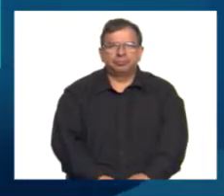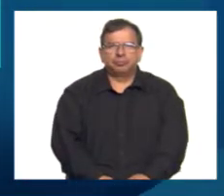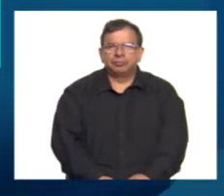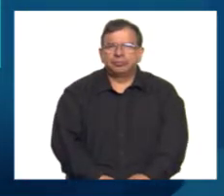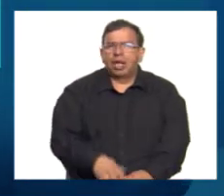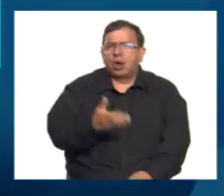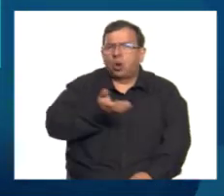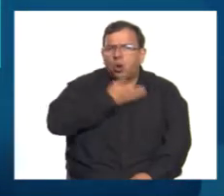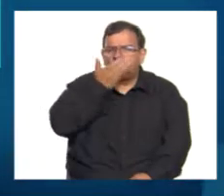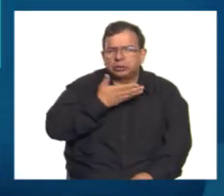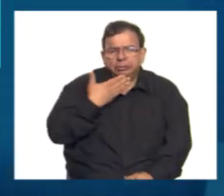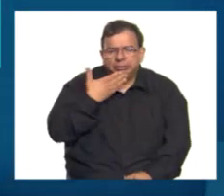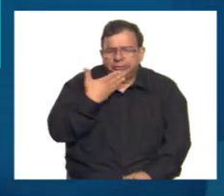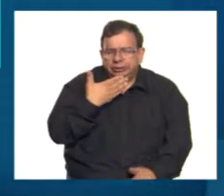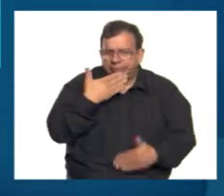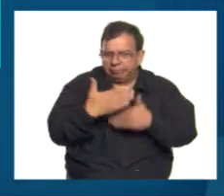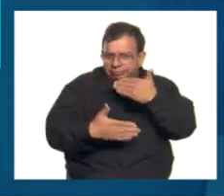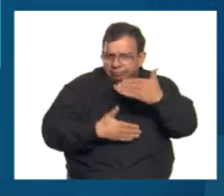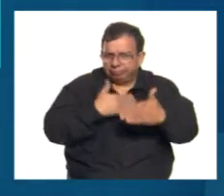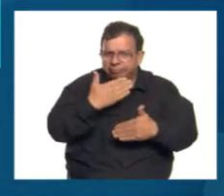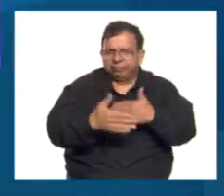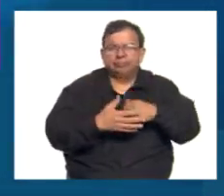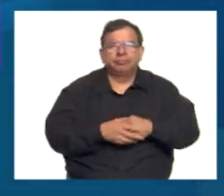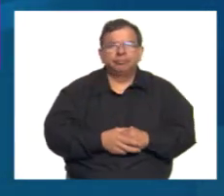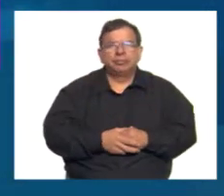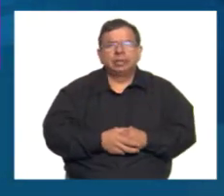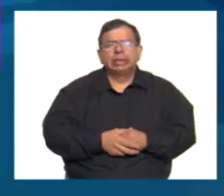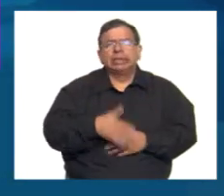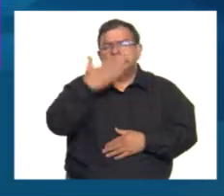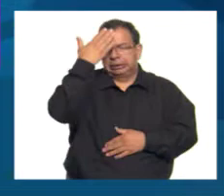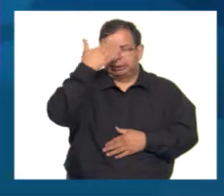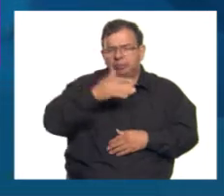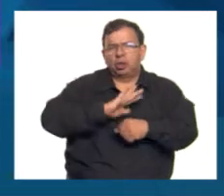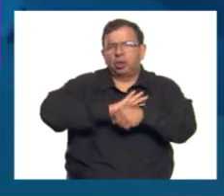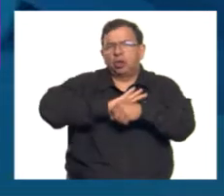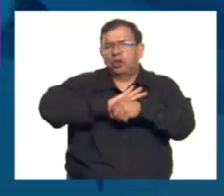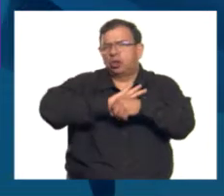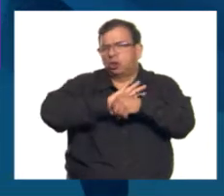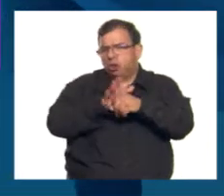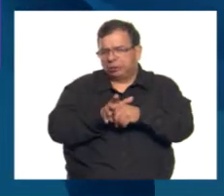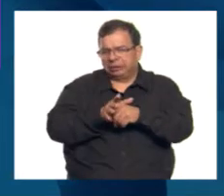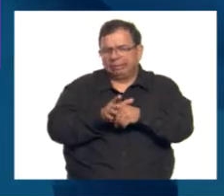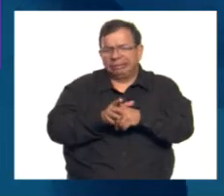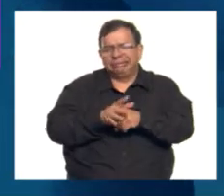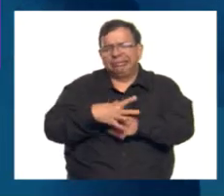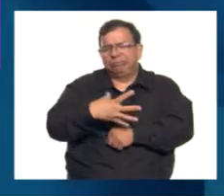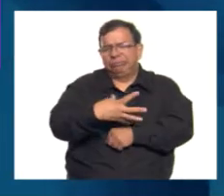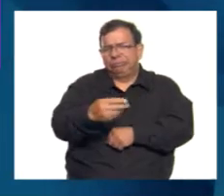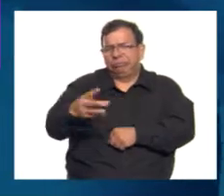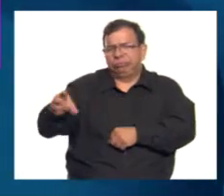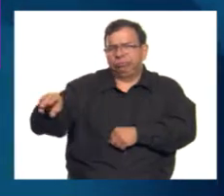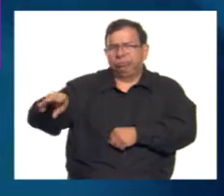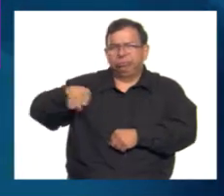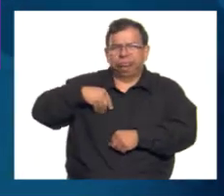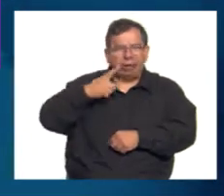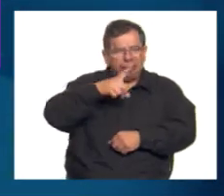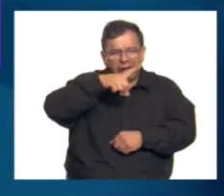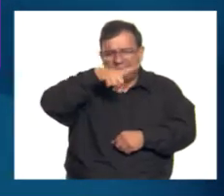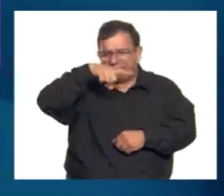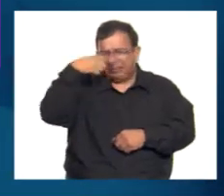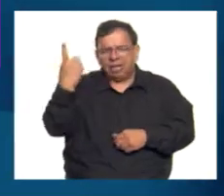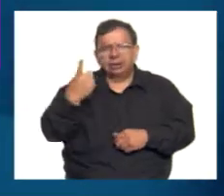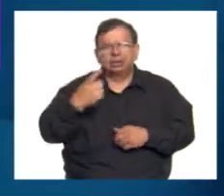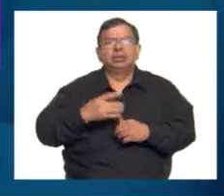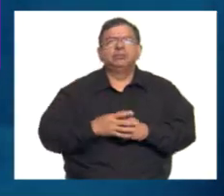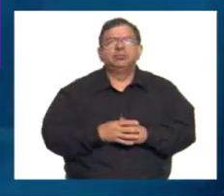Buenas prácticas para seguir adelante. Como todos sabemos, la COVID-19 es una enfermedad que se contagia muy fácilmente entre las